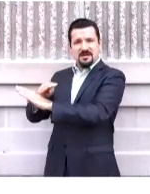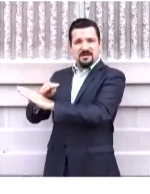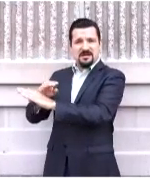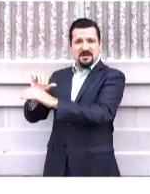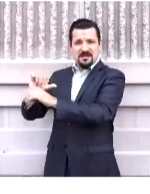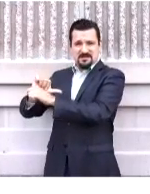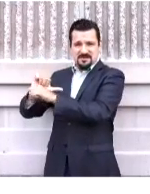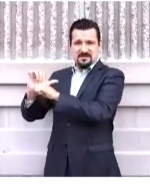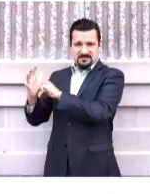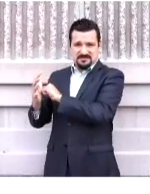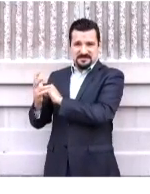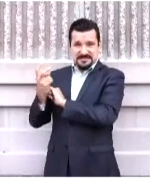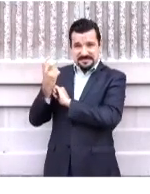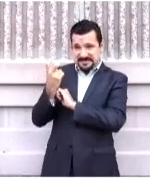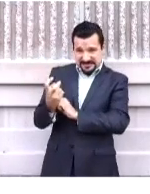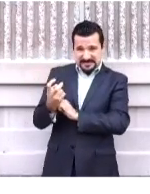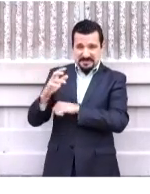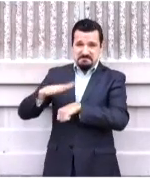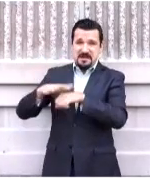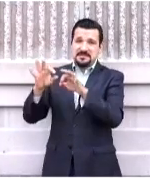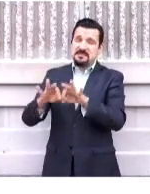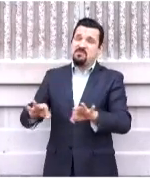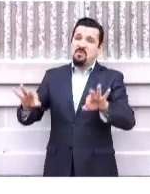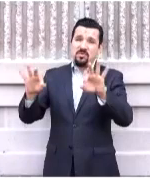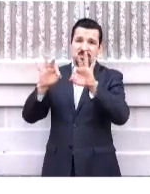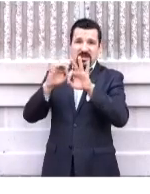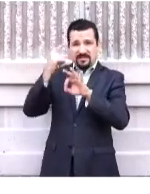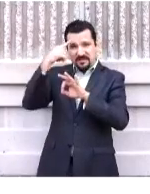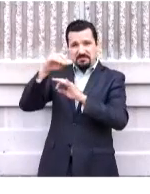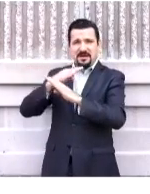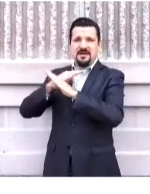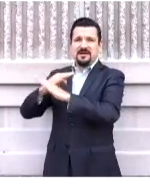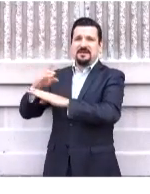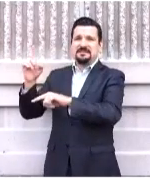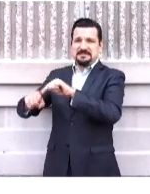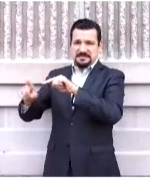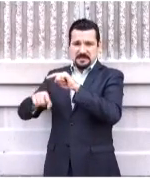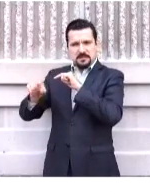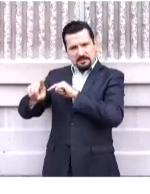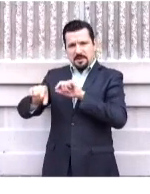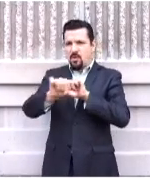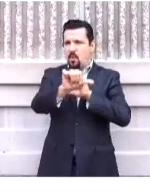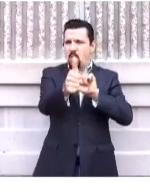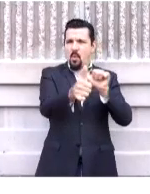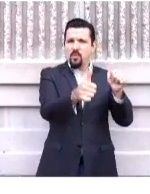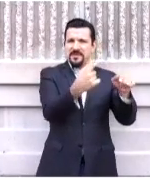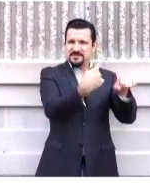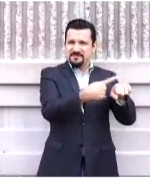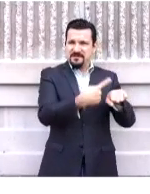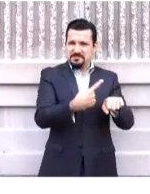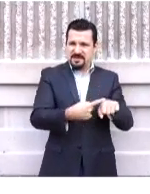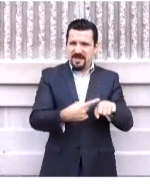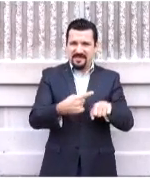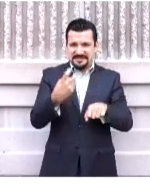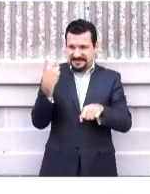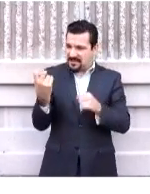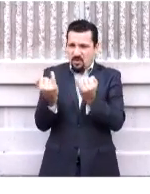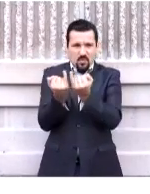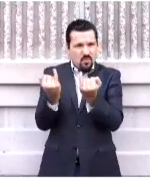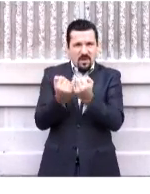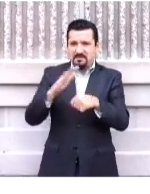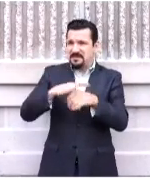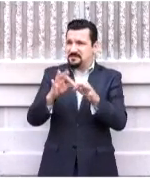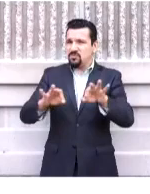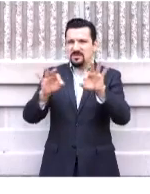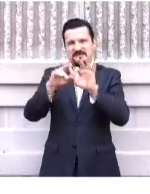sido la medida sanitaria más importante para combatir epidemias tan severas como